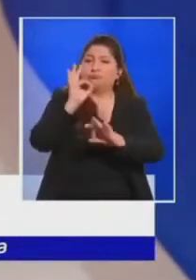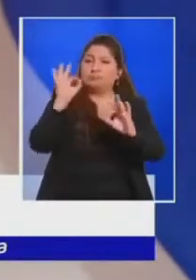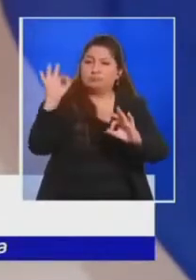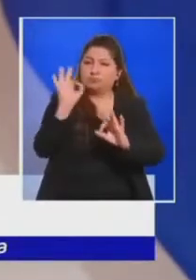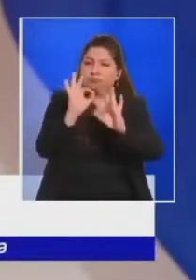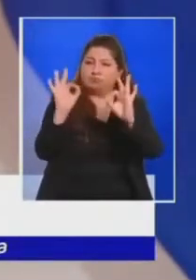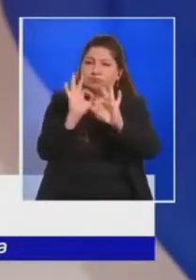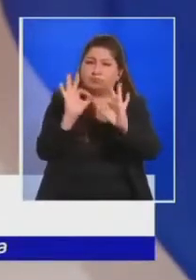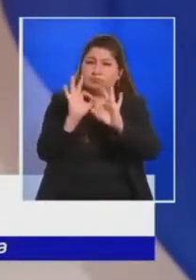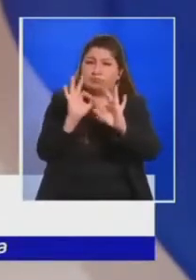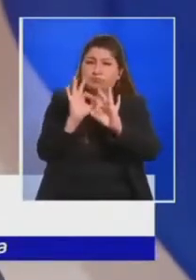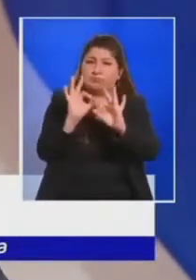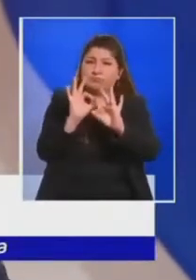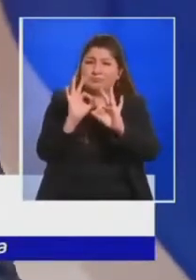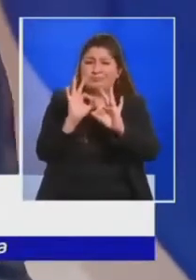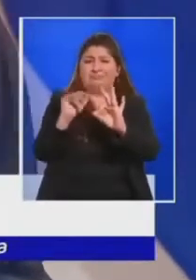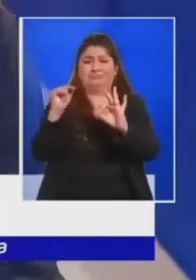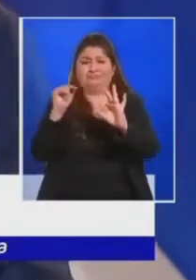una realidad que no existe.